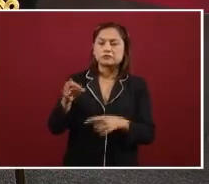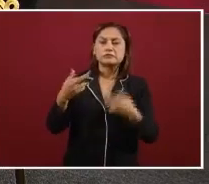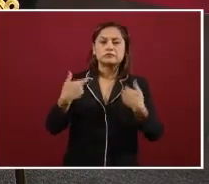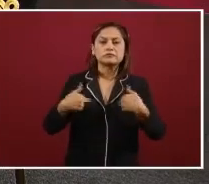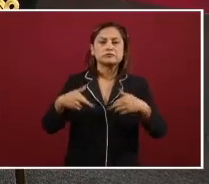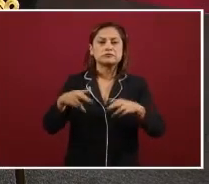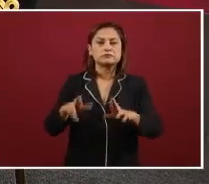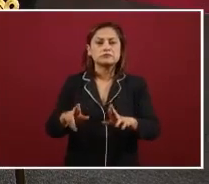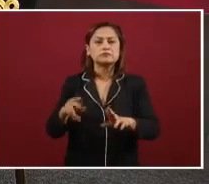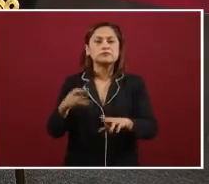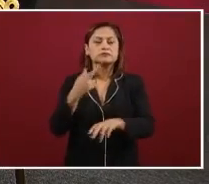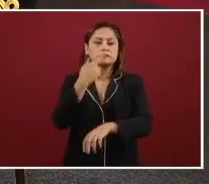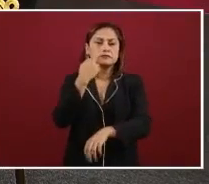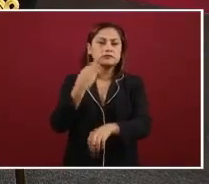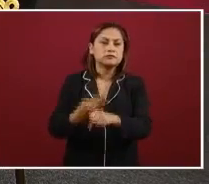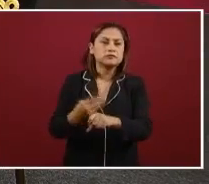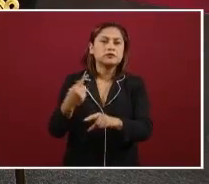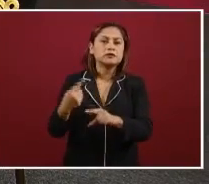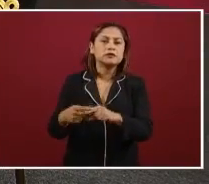coordinara la Secretaría de Marina.